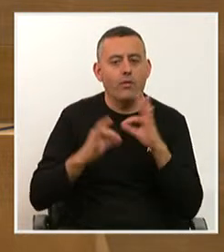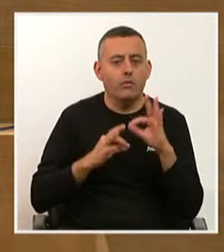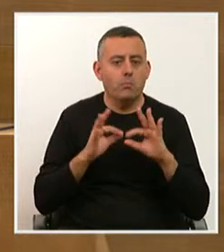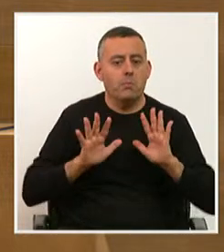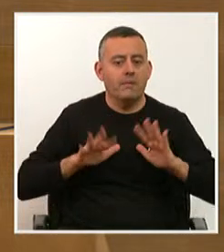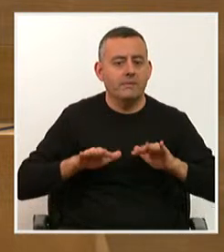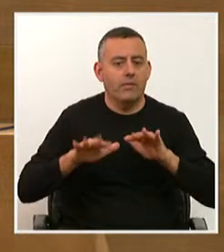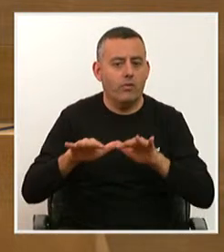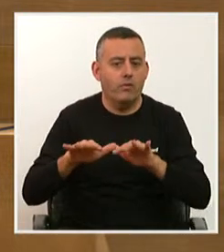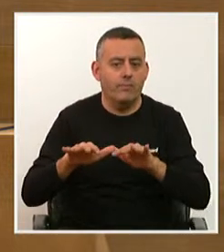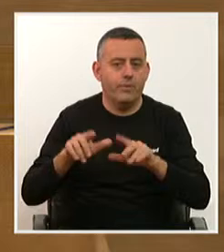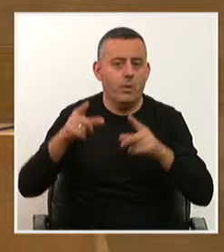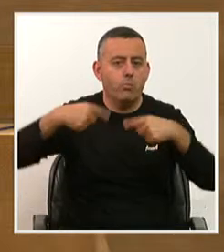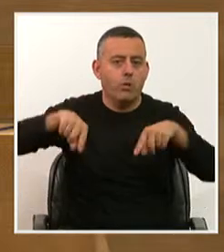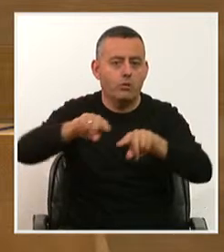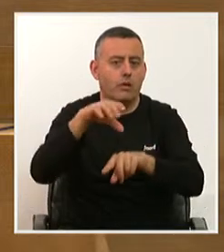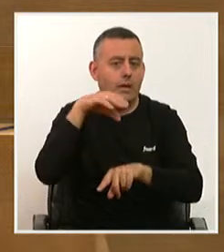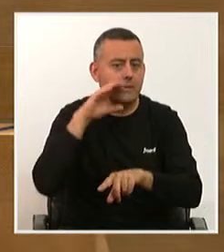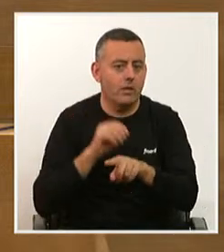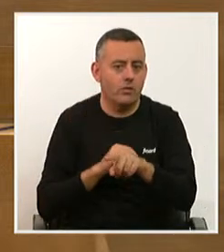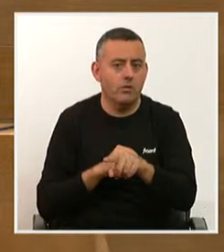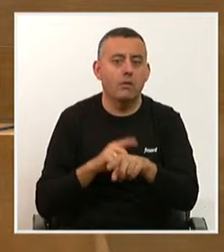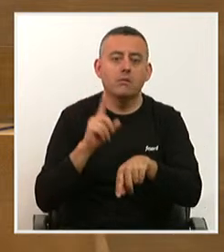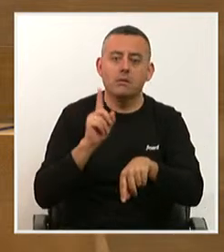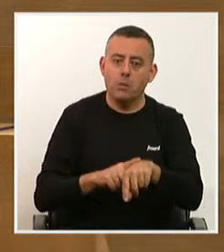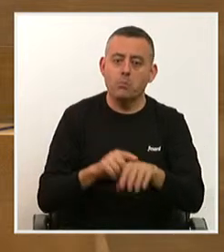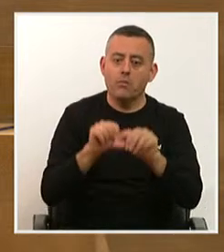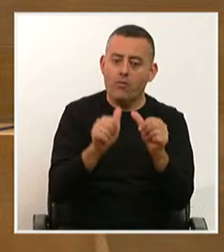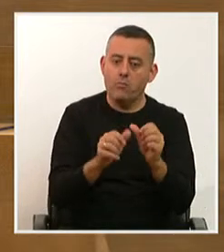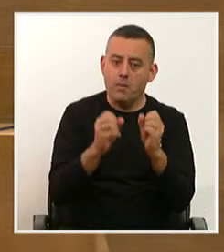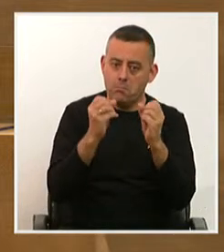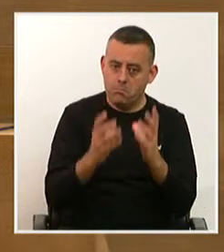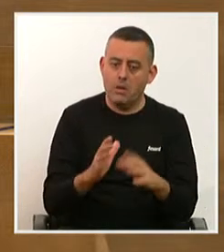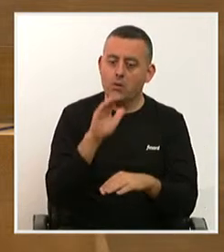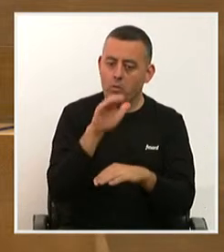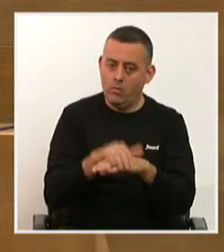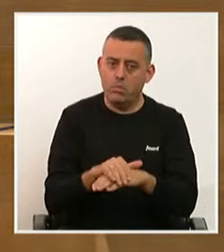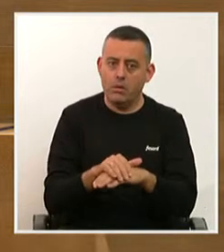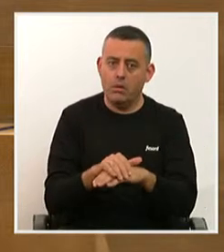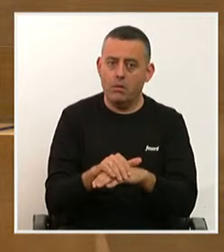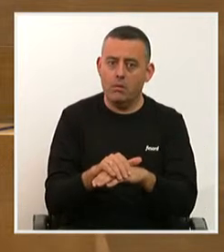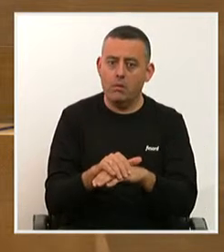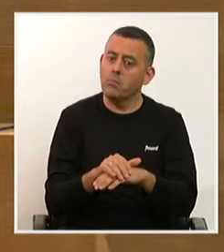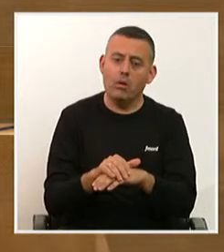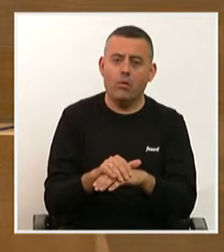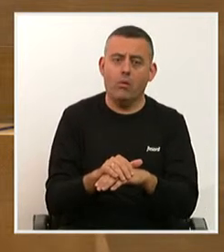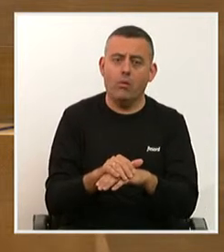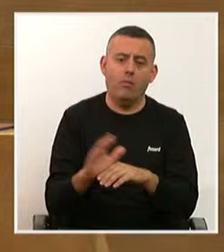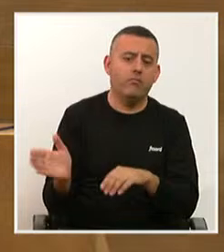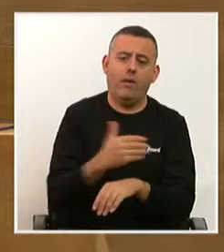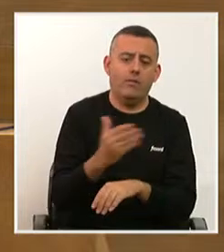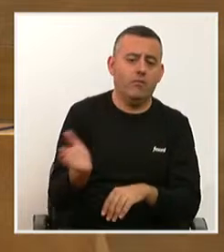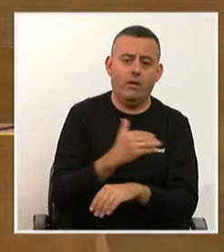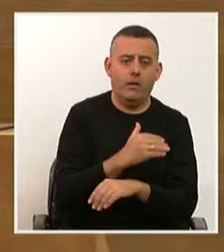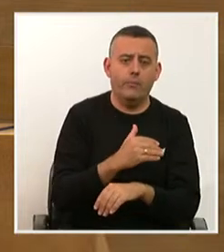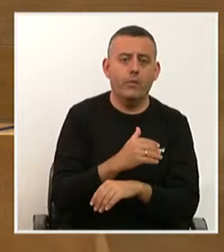manifesta de castell en y en forma y eni no explic ahí